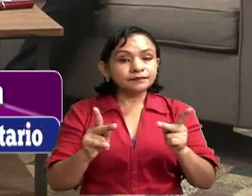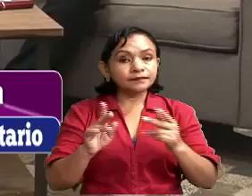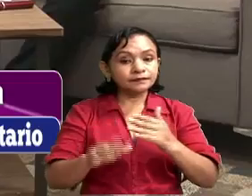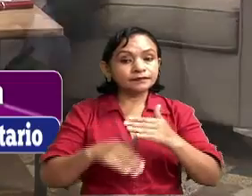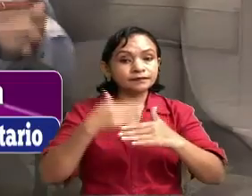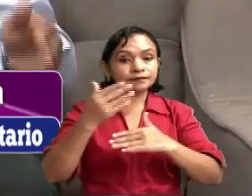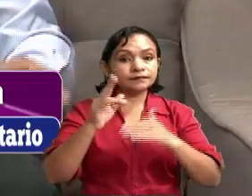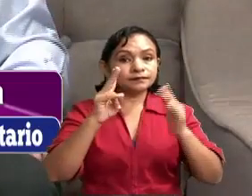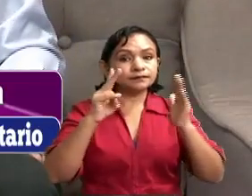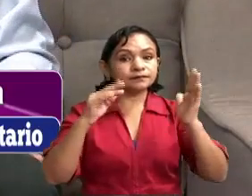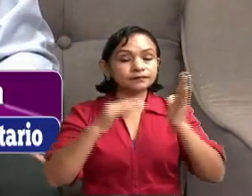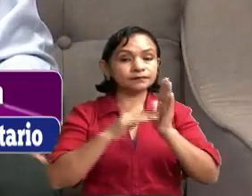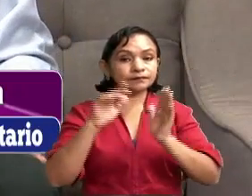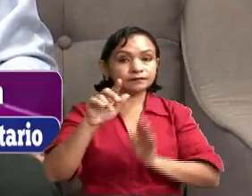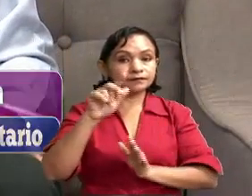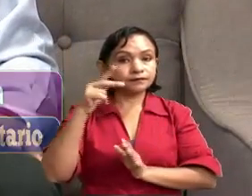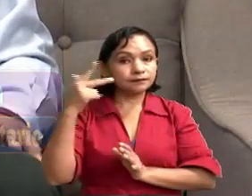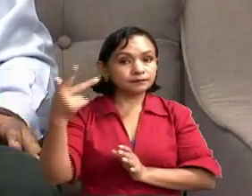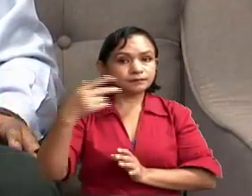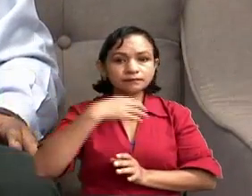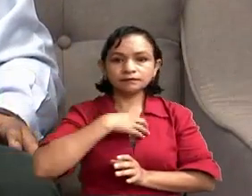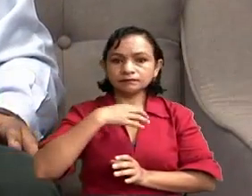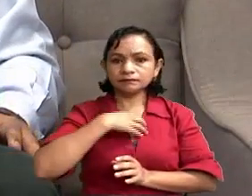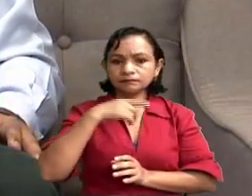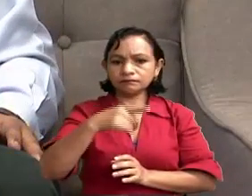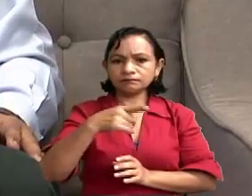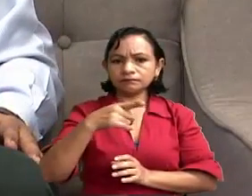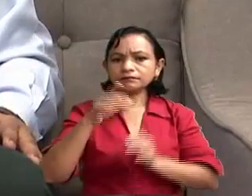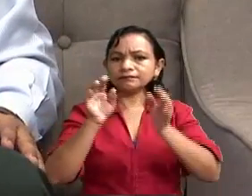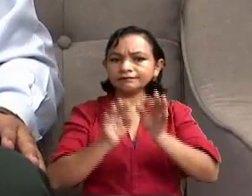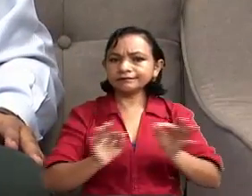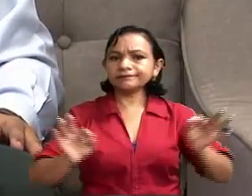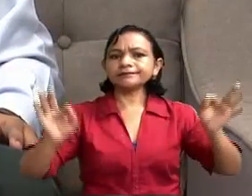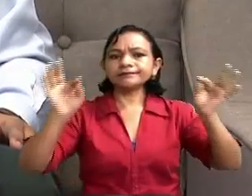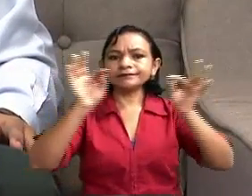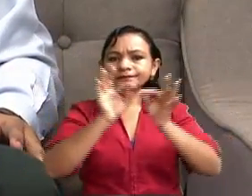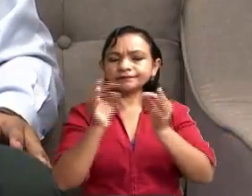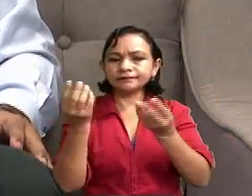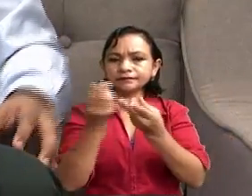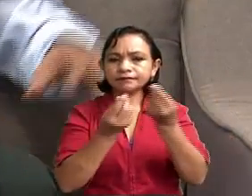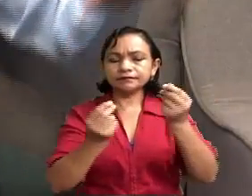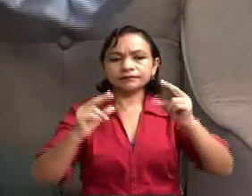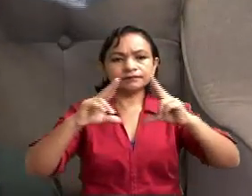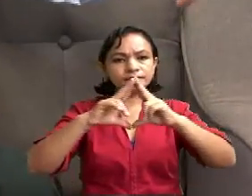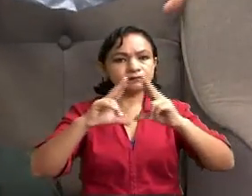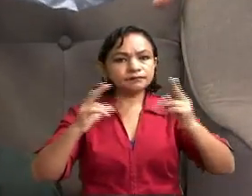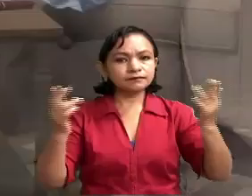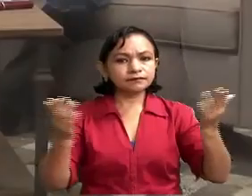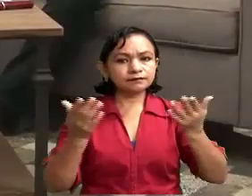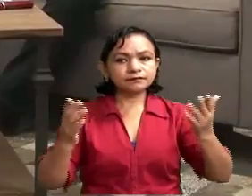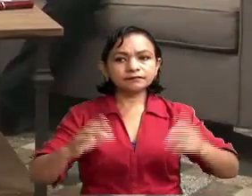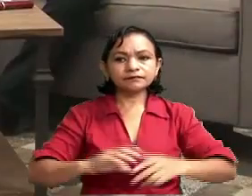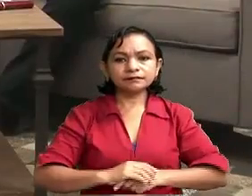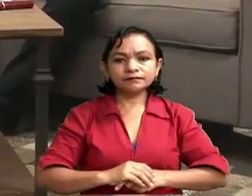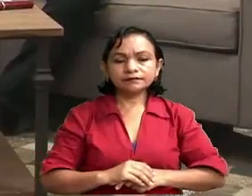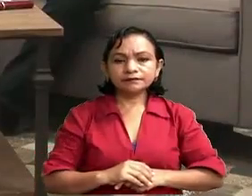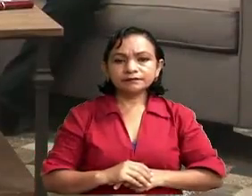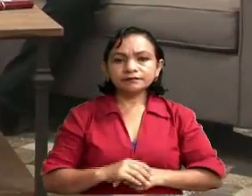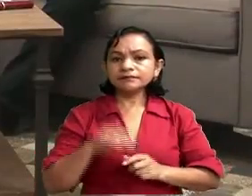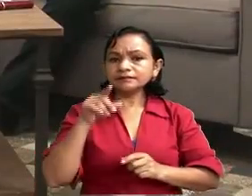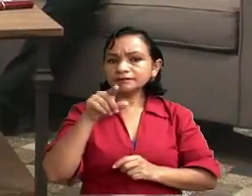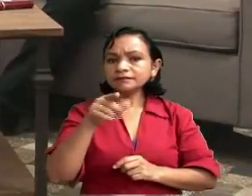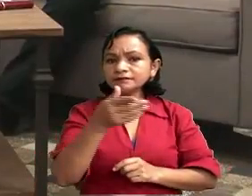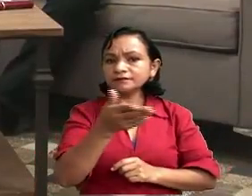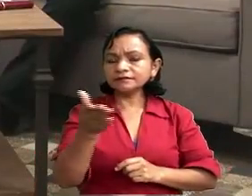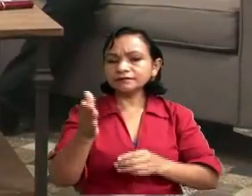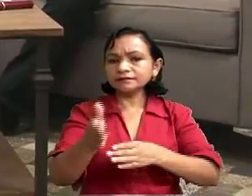del 2018 hemos visto que ellos mismos han tomado un liderazgo muy importante en cuanto a la economía nacional. De hecho, ustedes mismos también